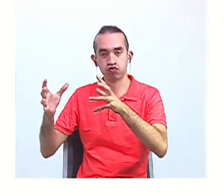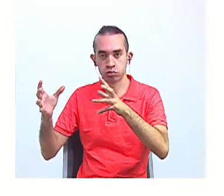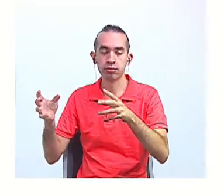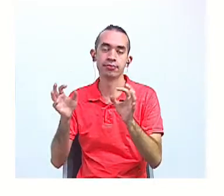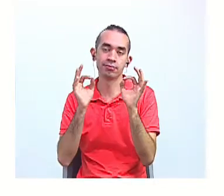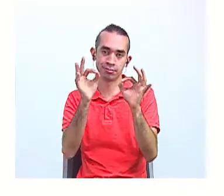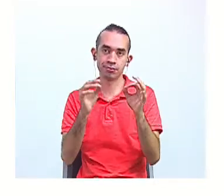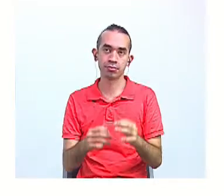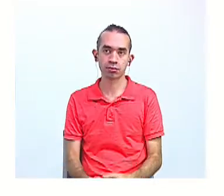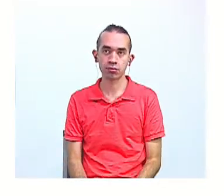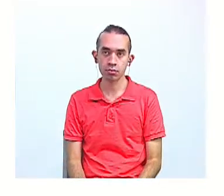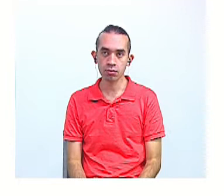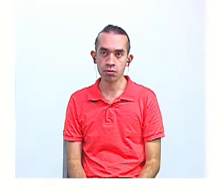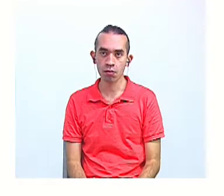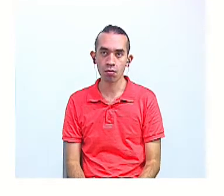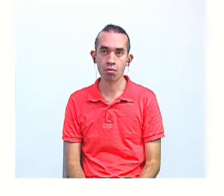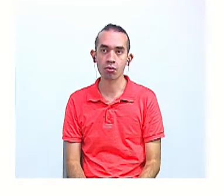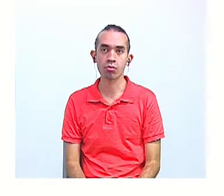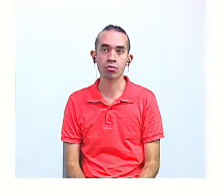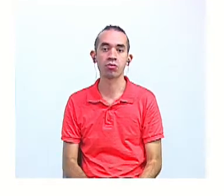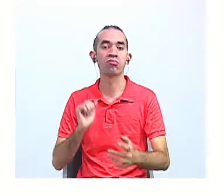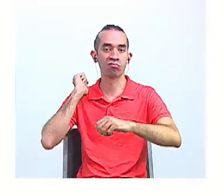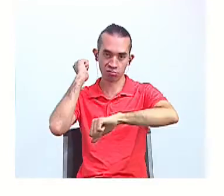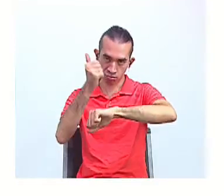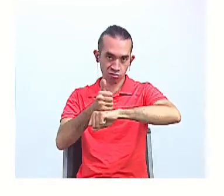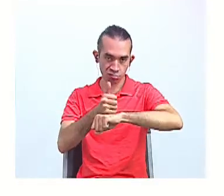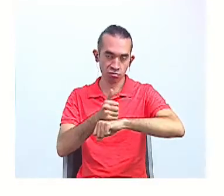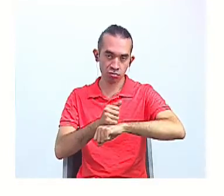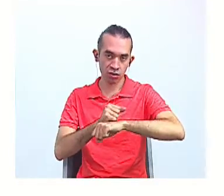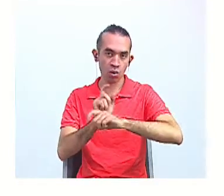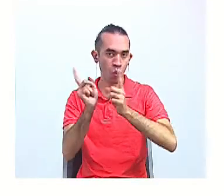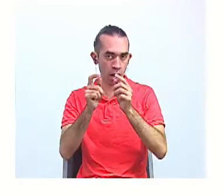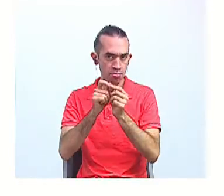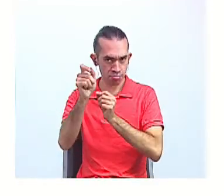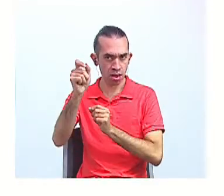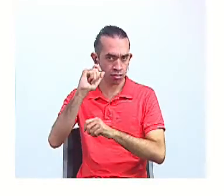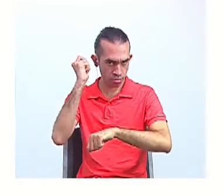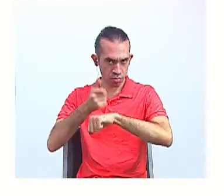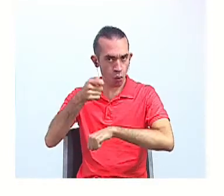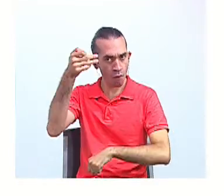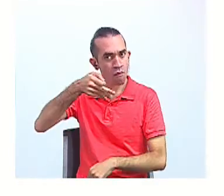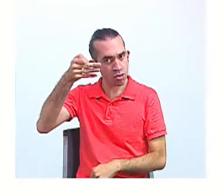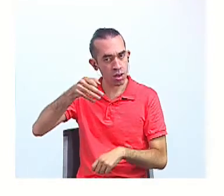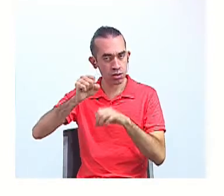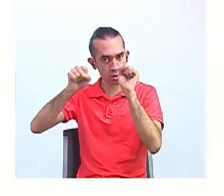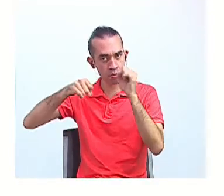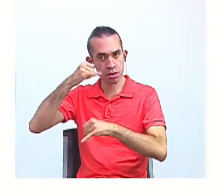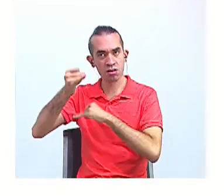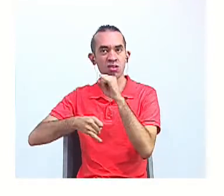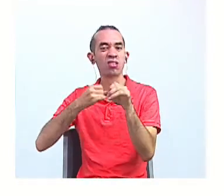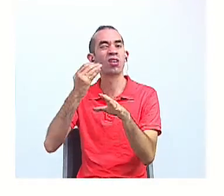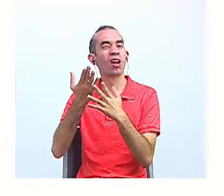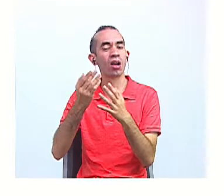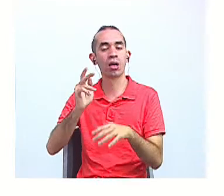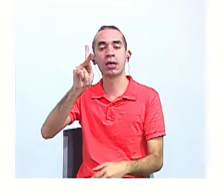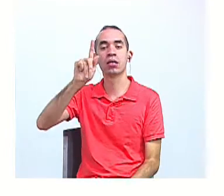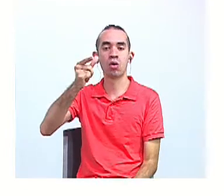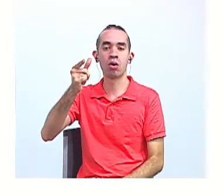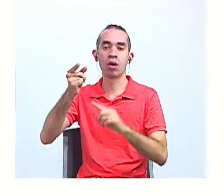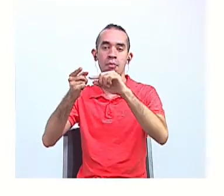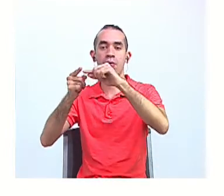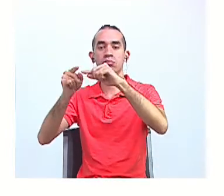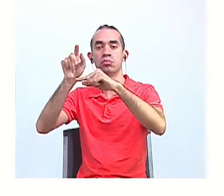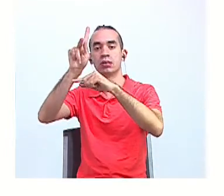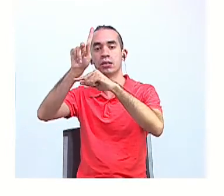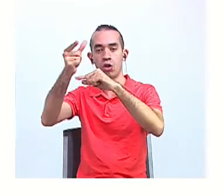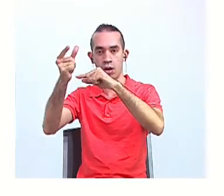bien. Las unidades en el sistema internacional corresponden al kilogramo por metro cúbico, pero